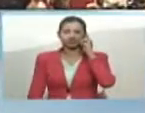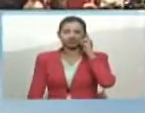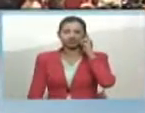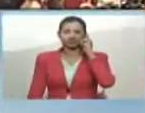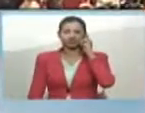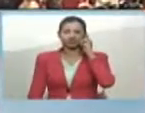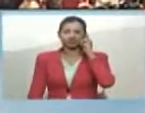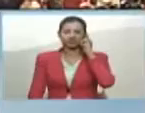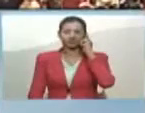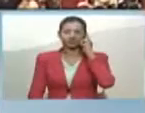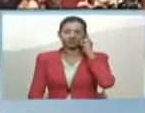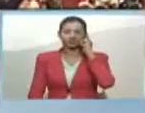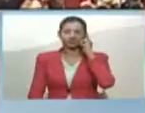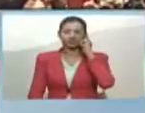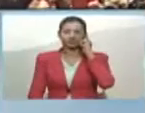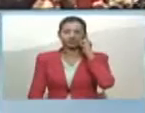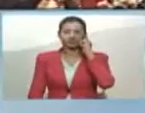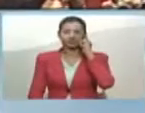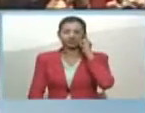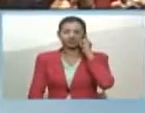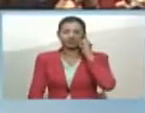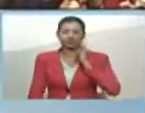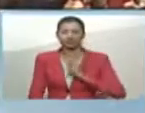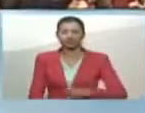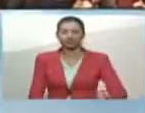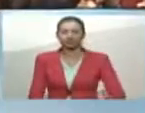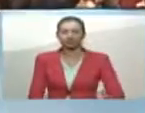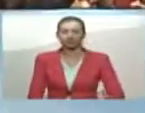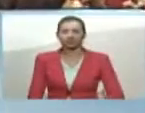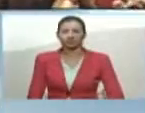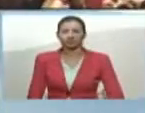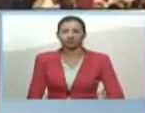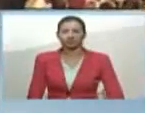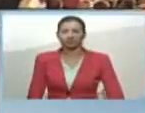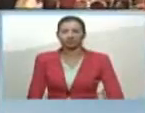de síntesis, porque el documento trae un conjunto de...